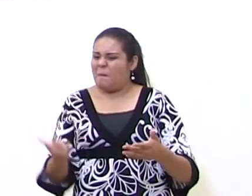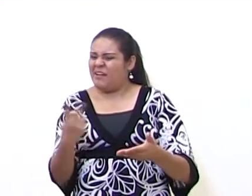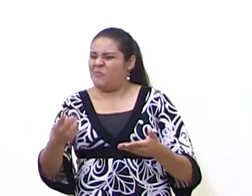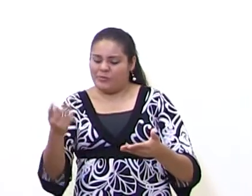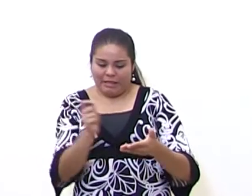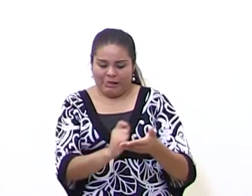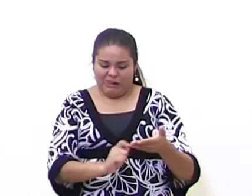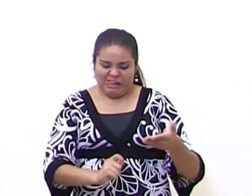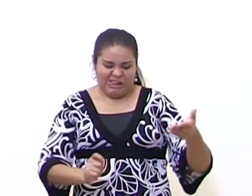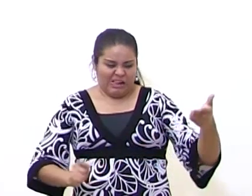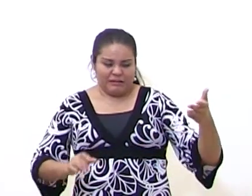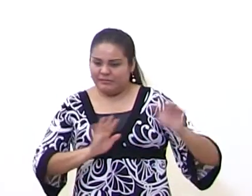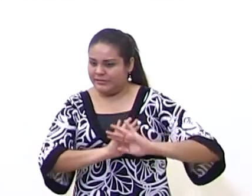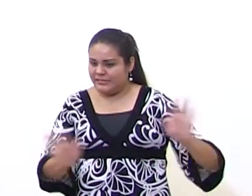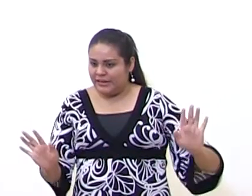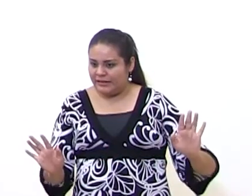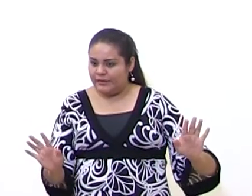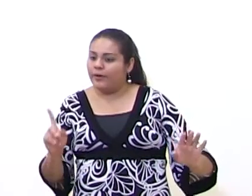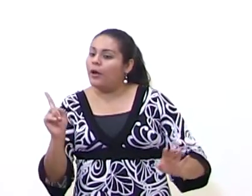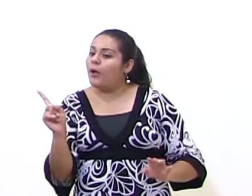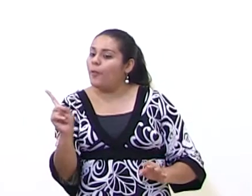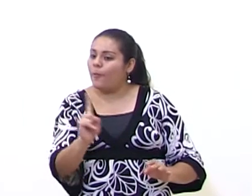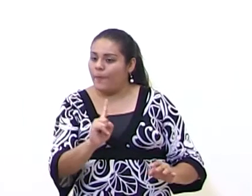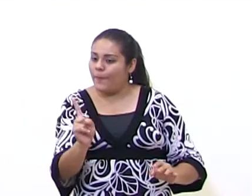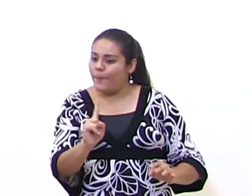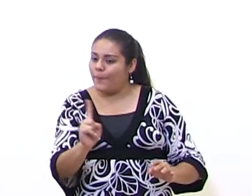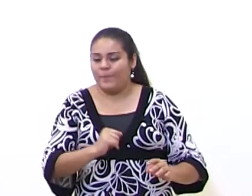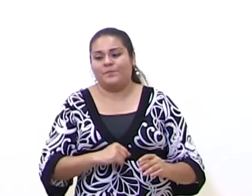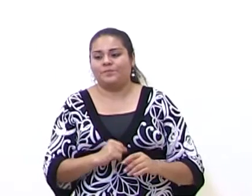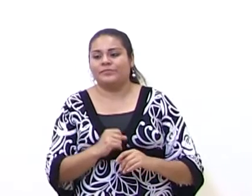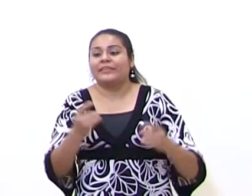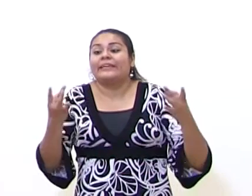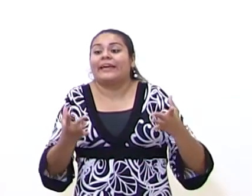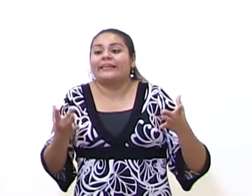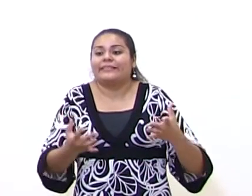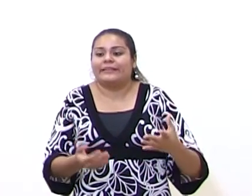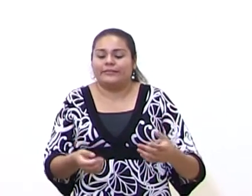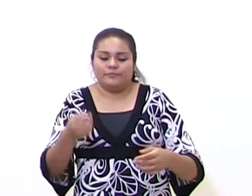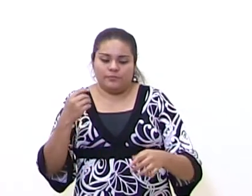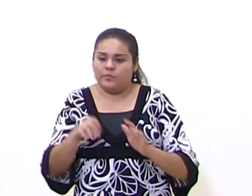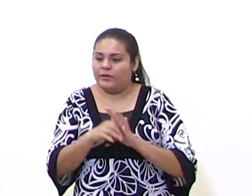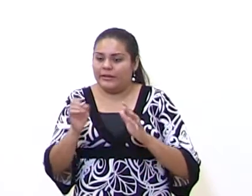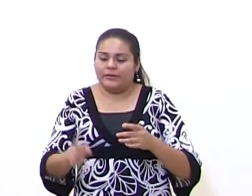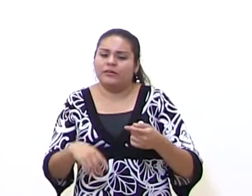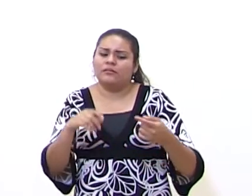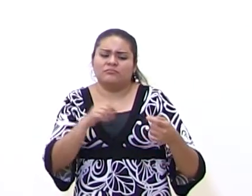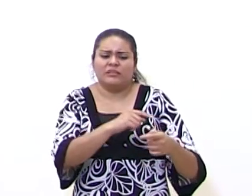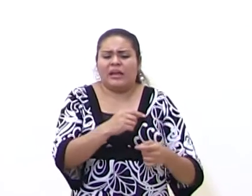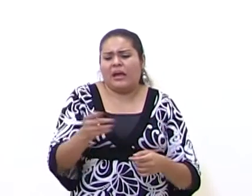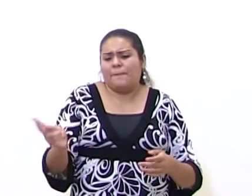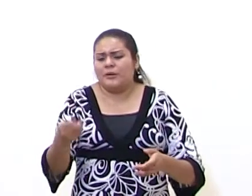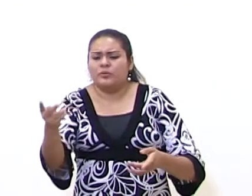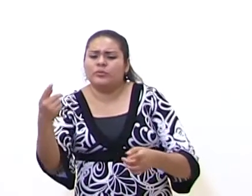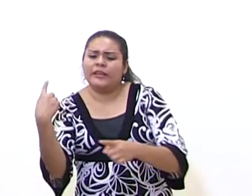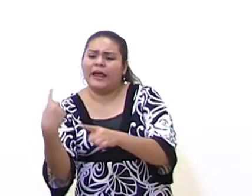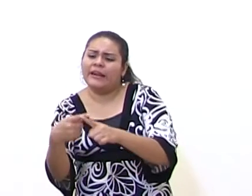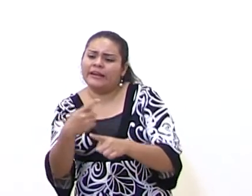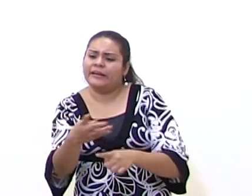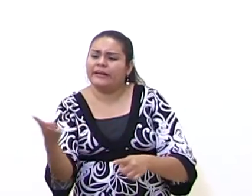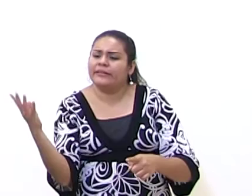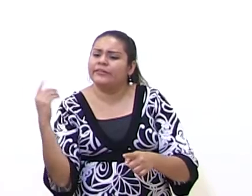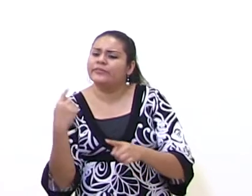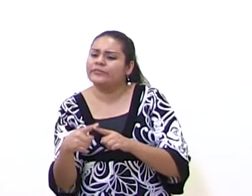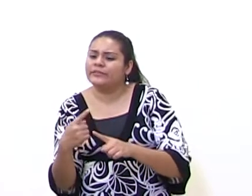No. Necesitamos ubicar, les dije, a quiénes, a cuántos, de dónde los vamos a